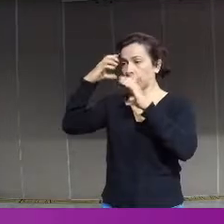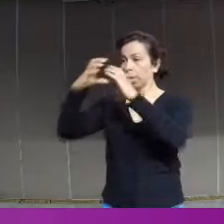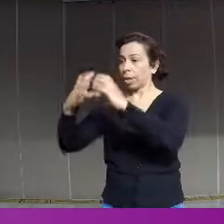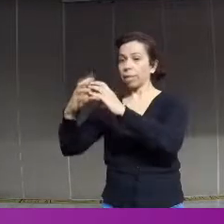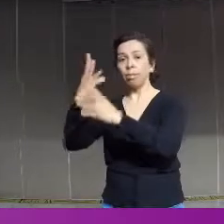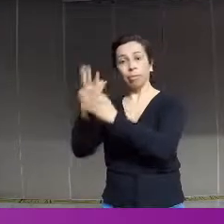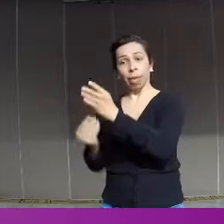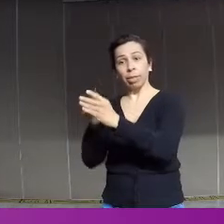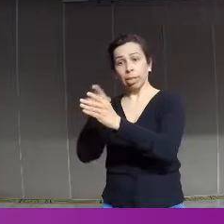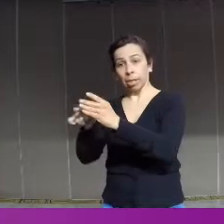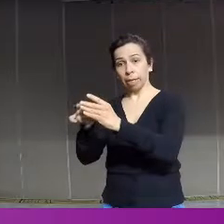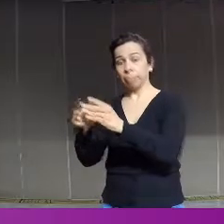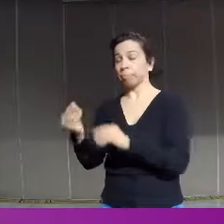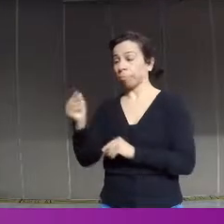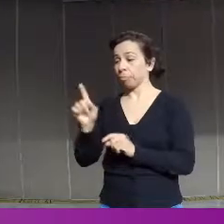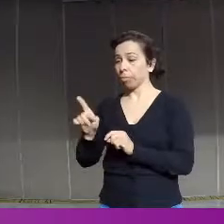veces tienen reflejo